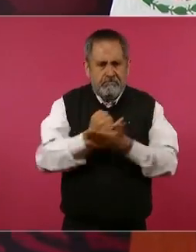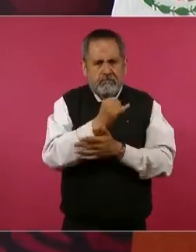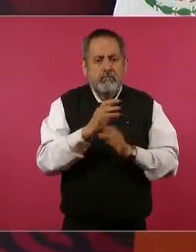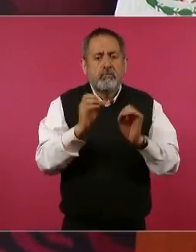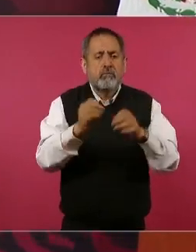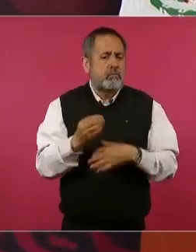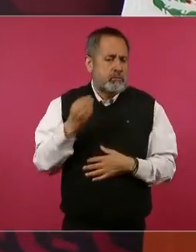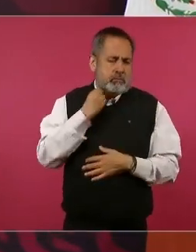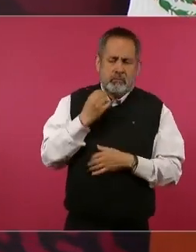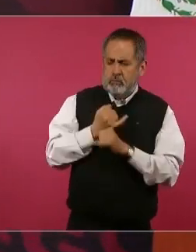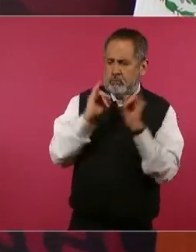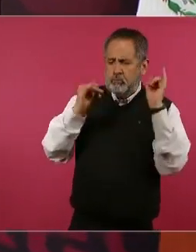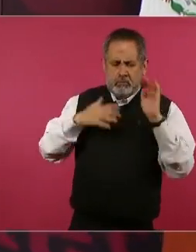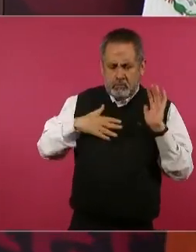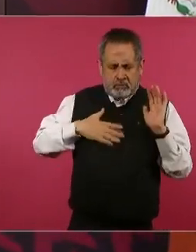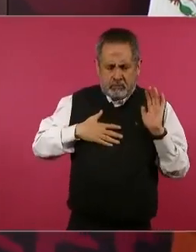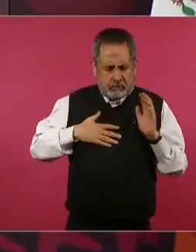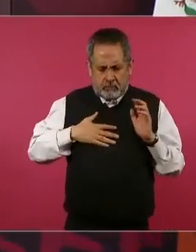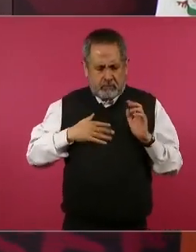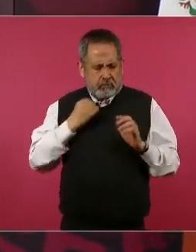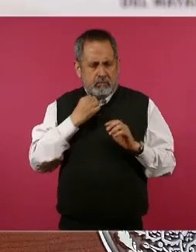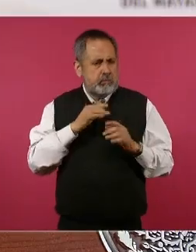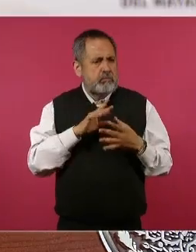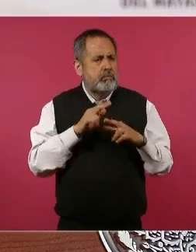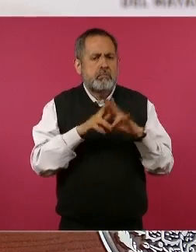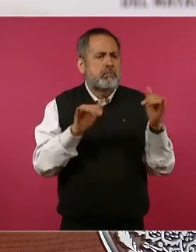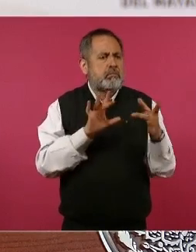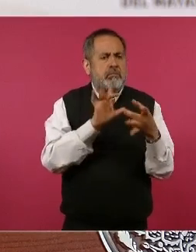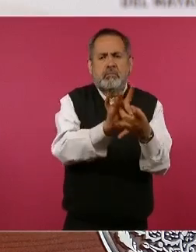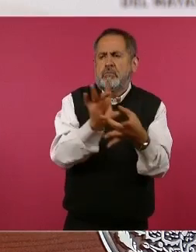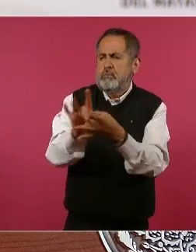abogados independientes, libres,